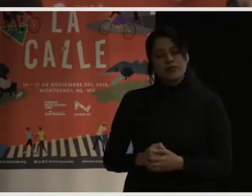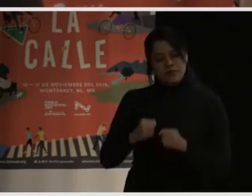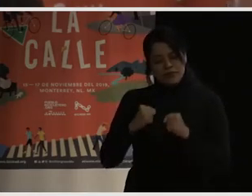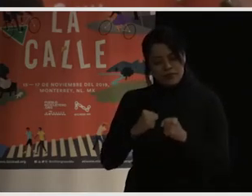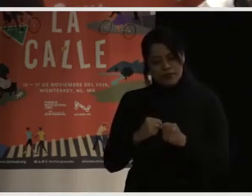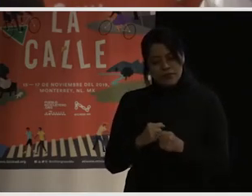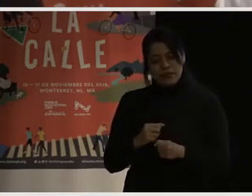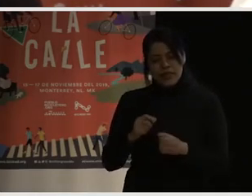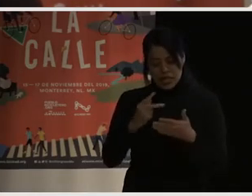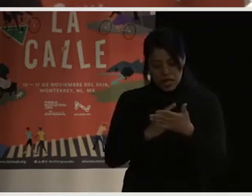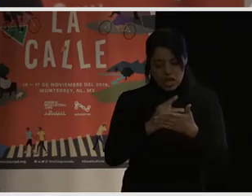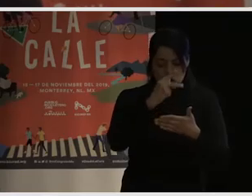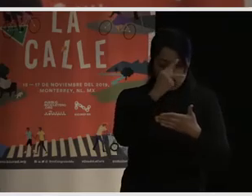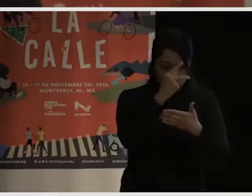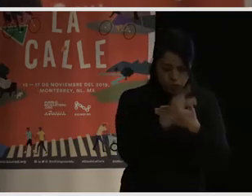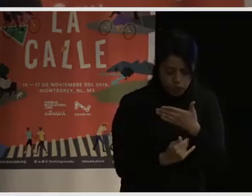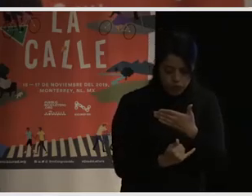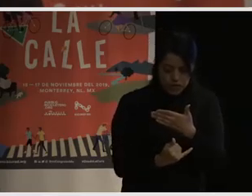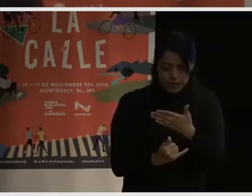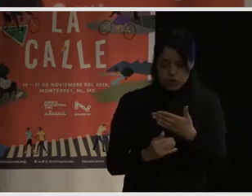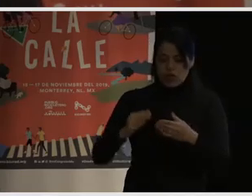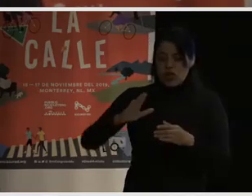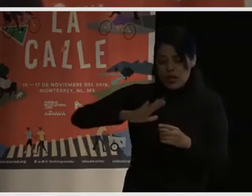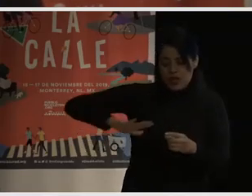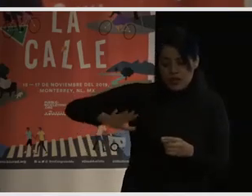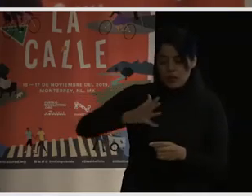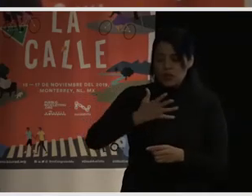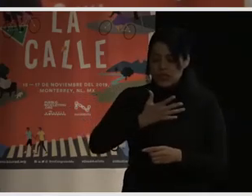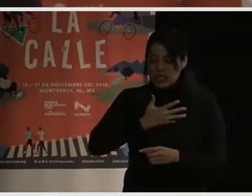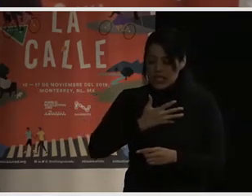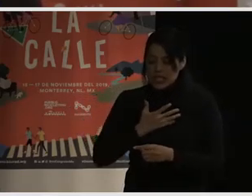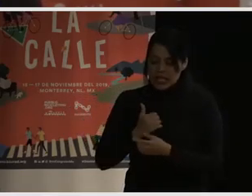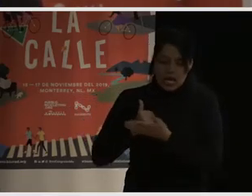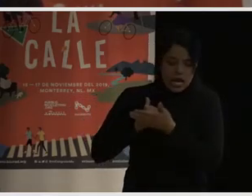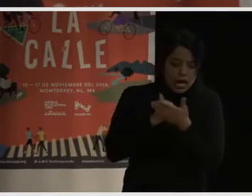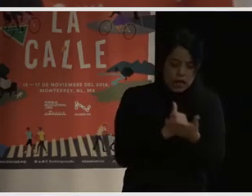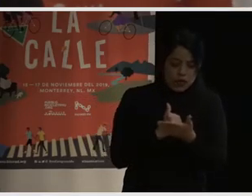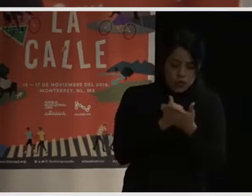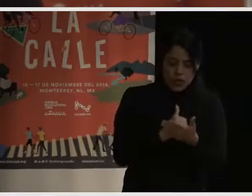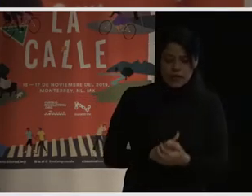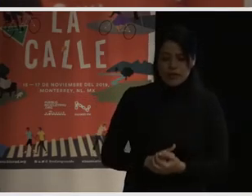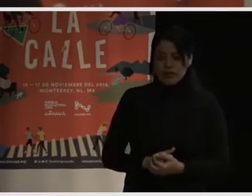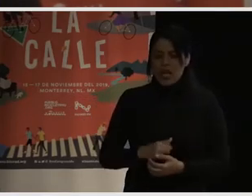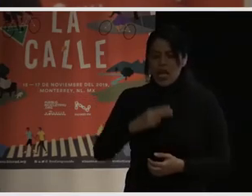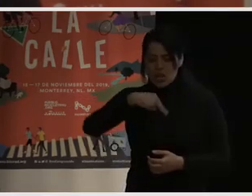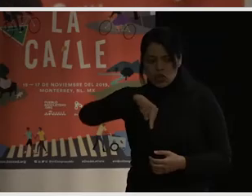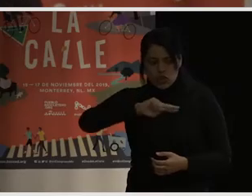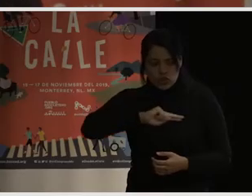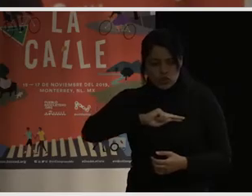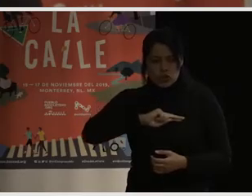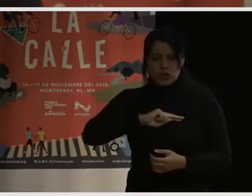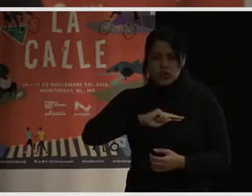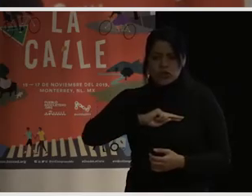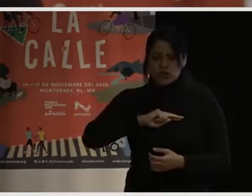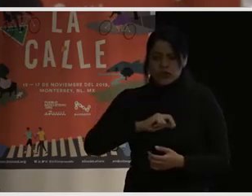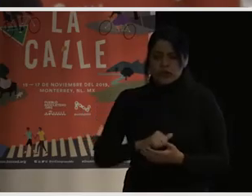tienen algo que abonar en ese sentido y esto es bien interesante un poco ligando a la conversación que teníamos